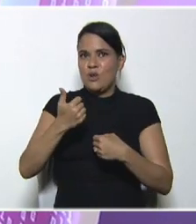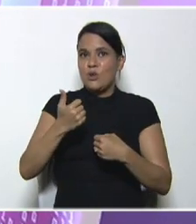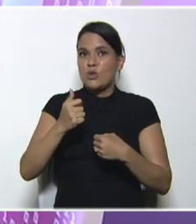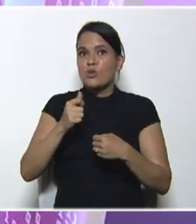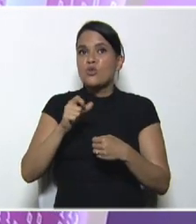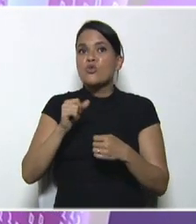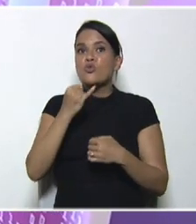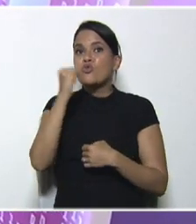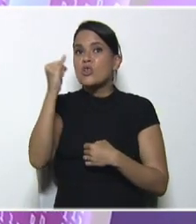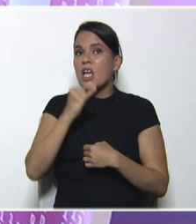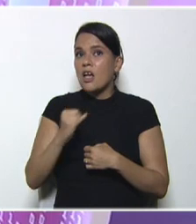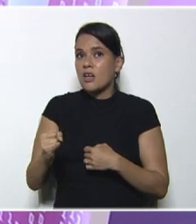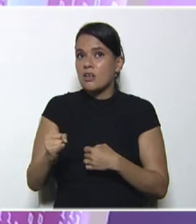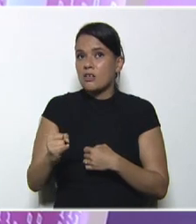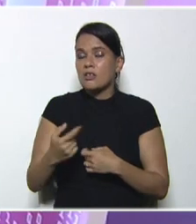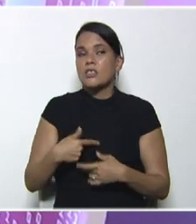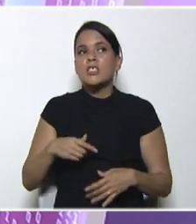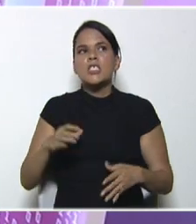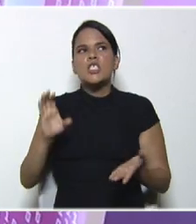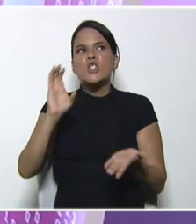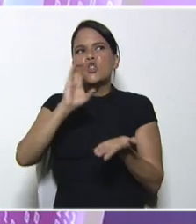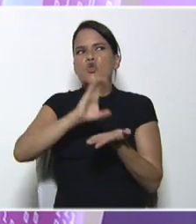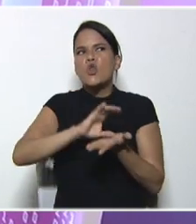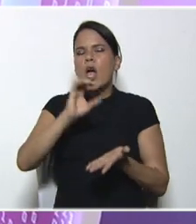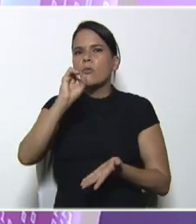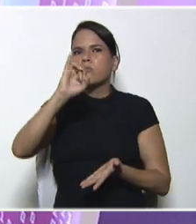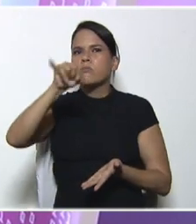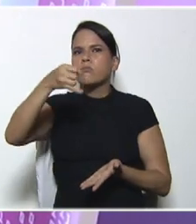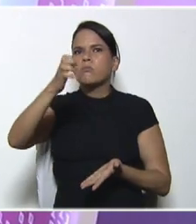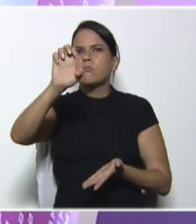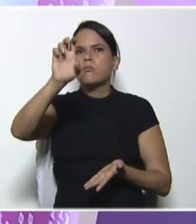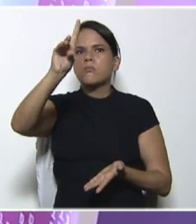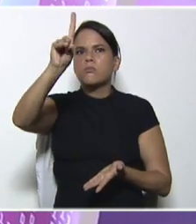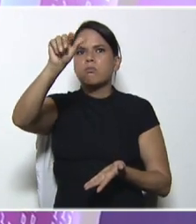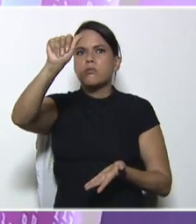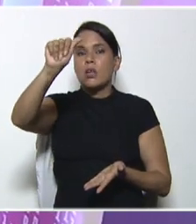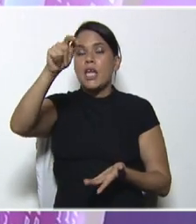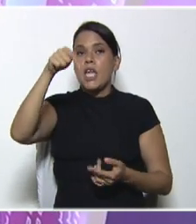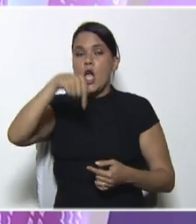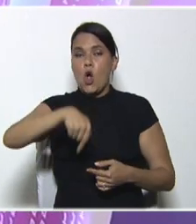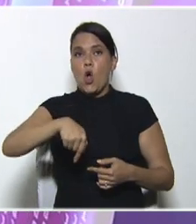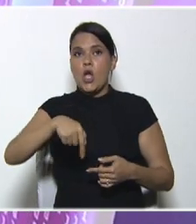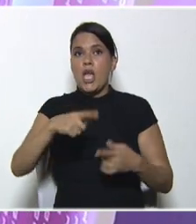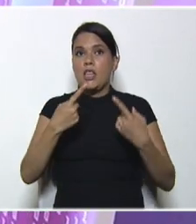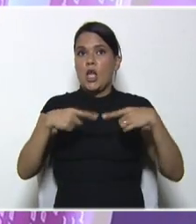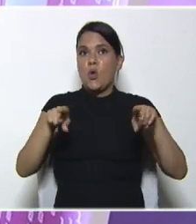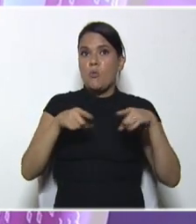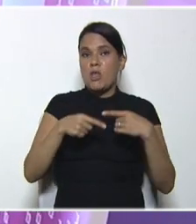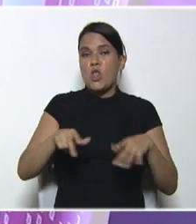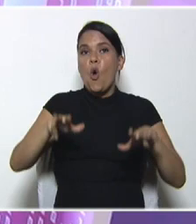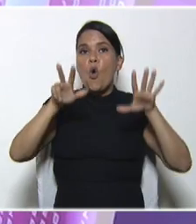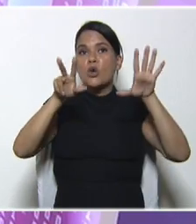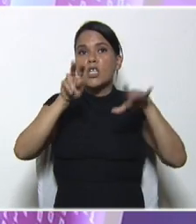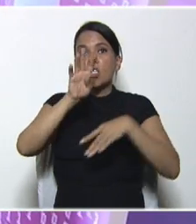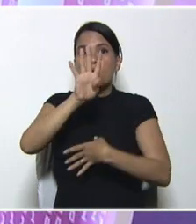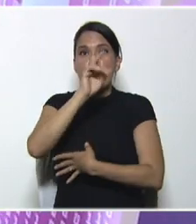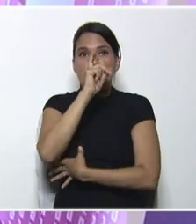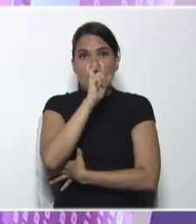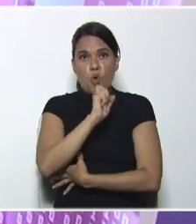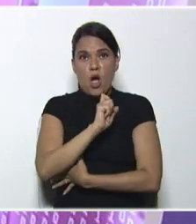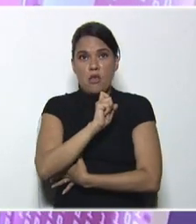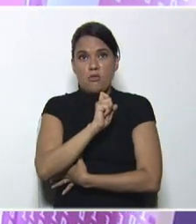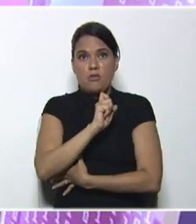municipio Lagunillas, Ciudad Ojeda, quien el día de hoy está cumpliendo 84 añitos de haber sido fundada en el